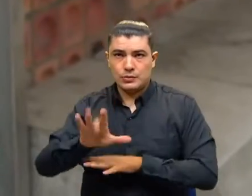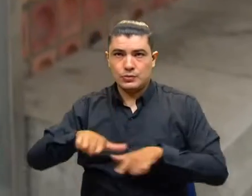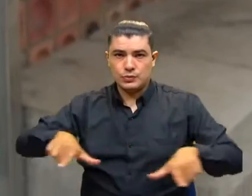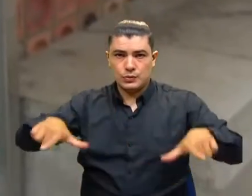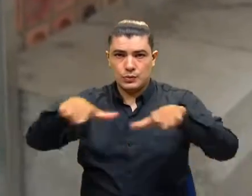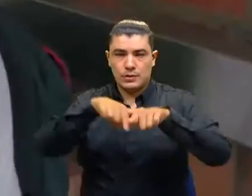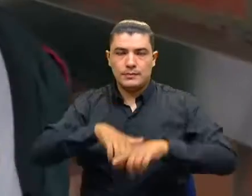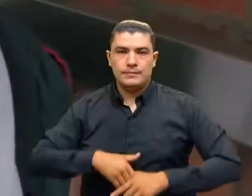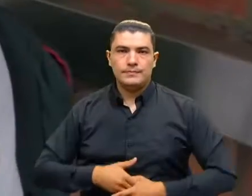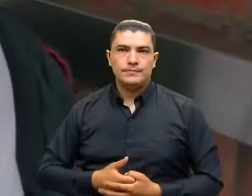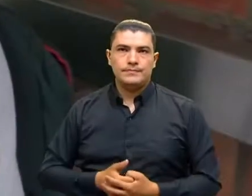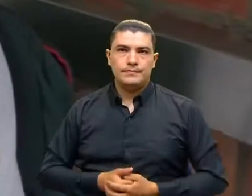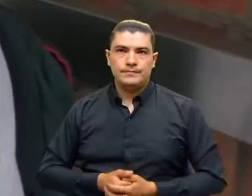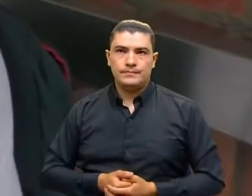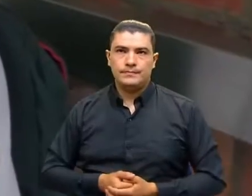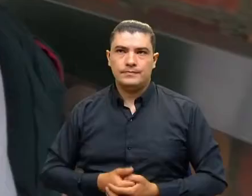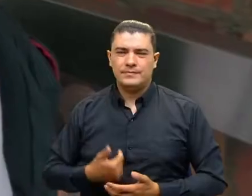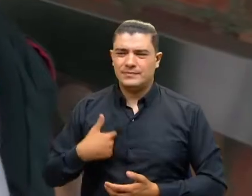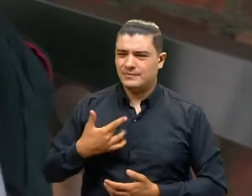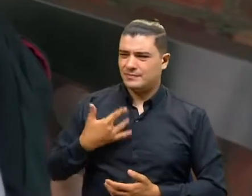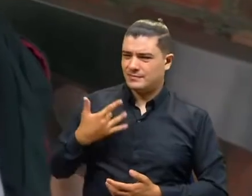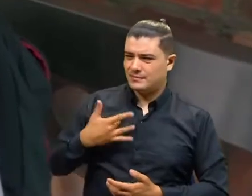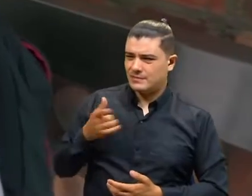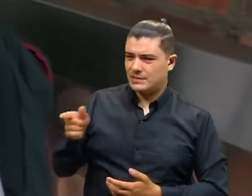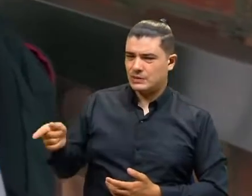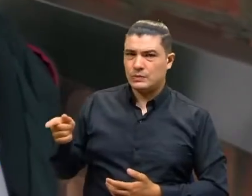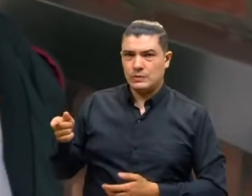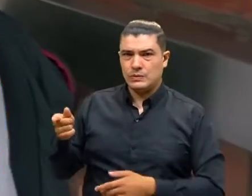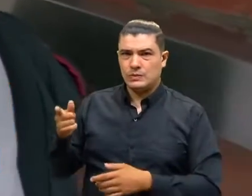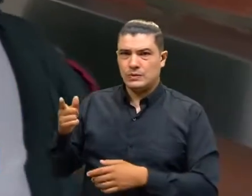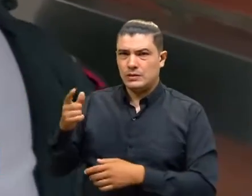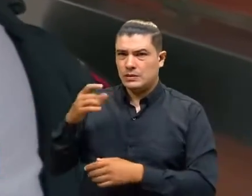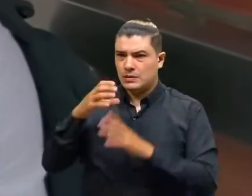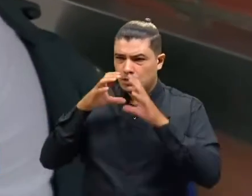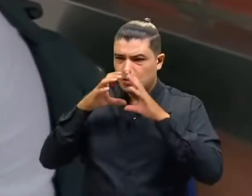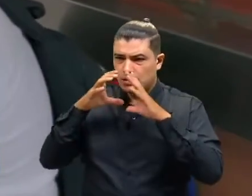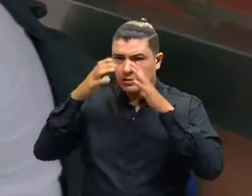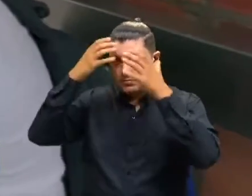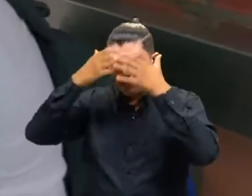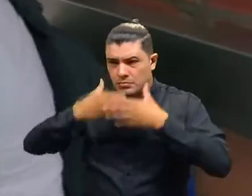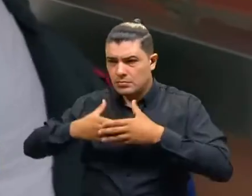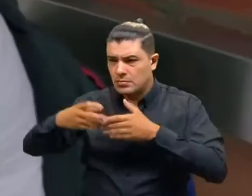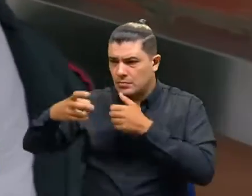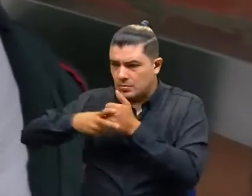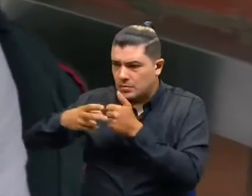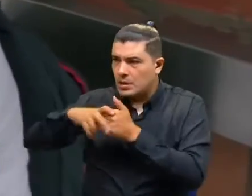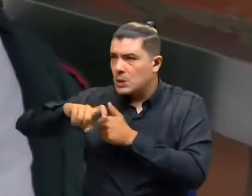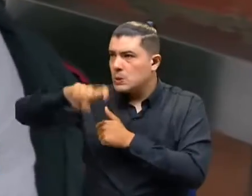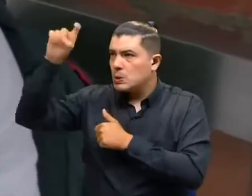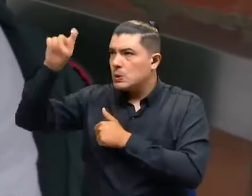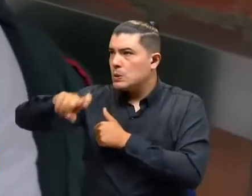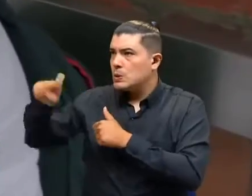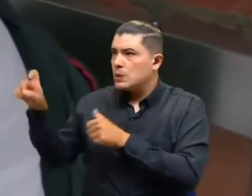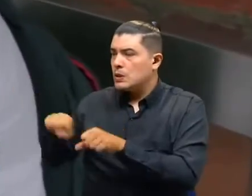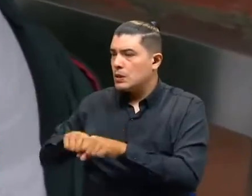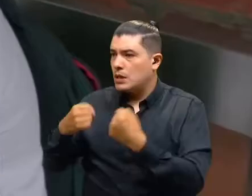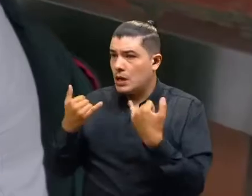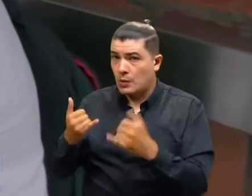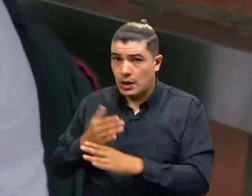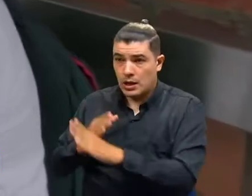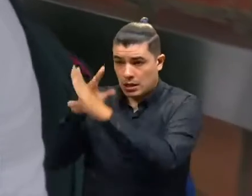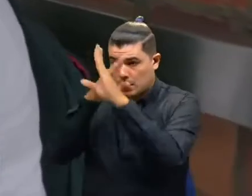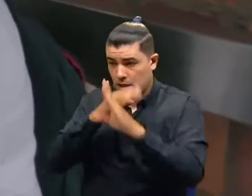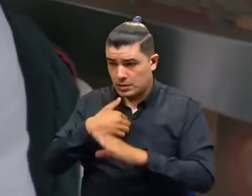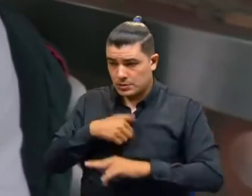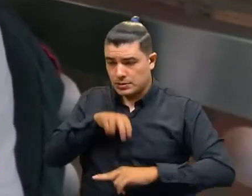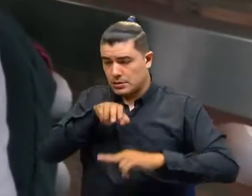Pues me parece como el vandalismo, ¿no? Sí. Lo dañaron porque mire cómo está rayado y pues no da como seguridad uno